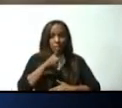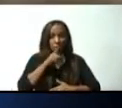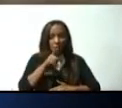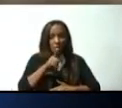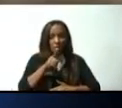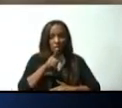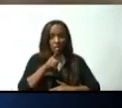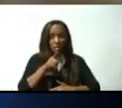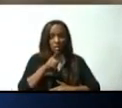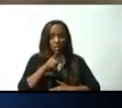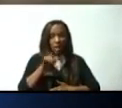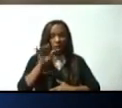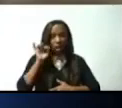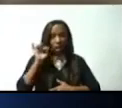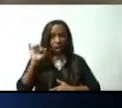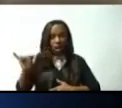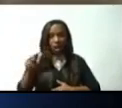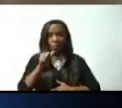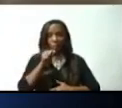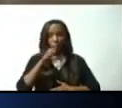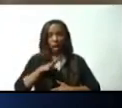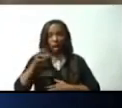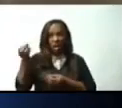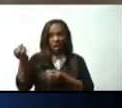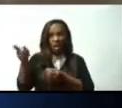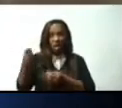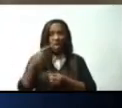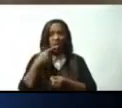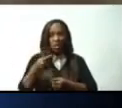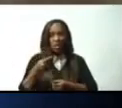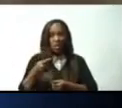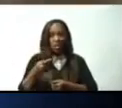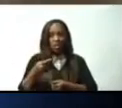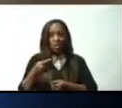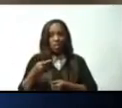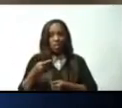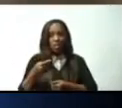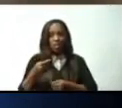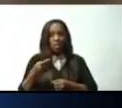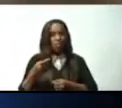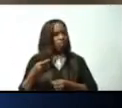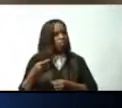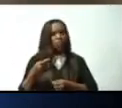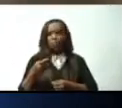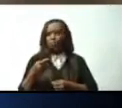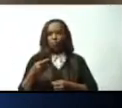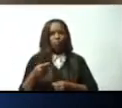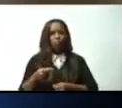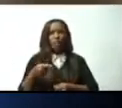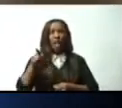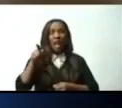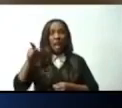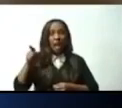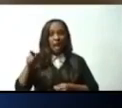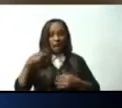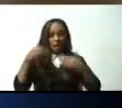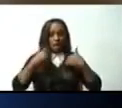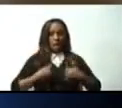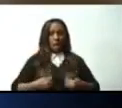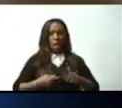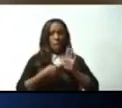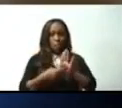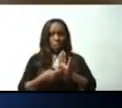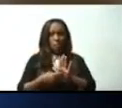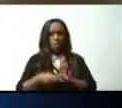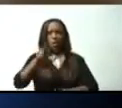única forma de ser mujer es si venimos definida, si traemos una vulva,